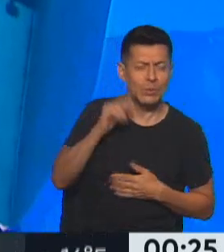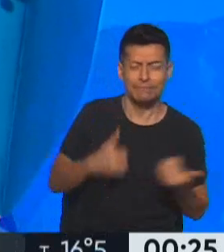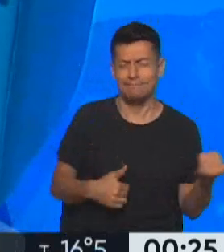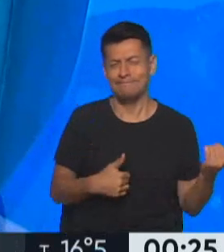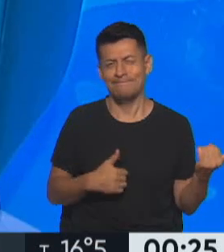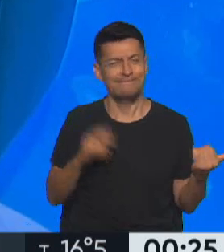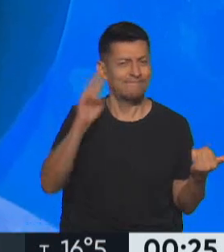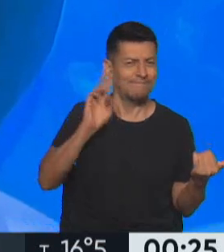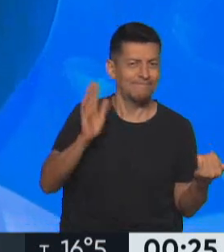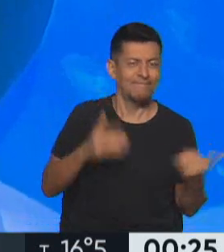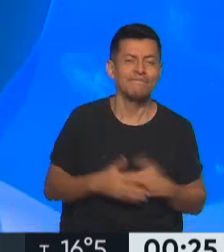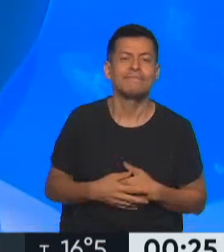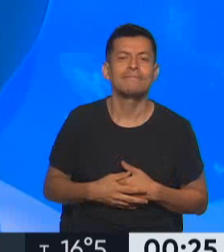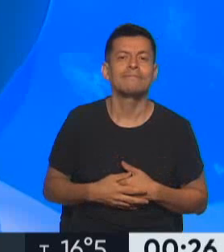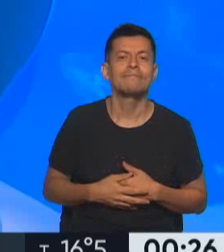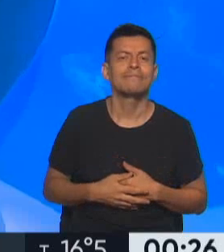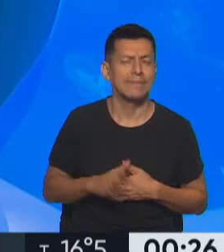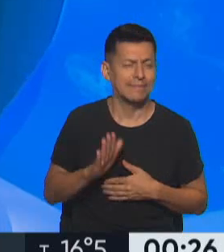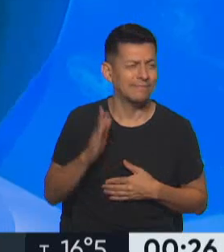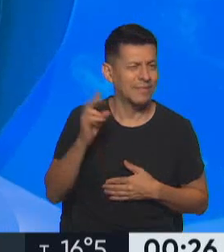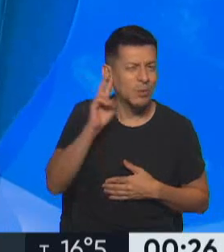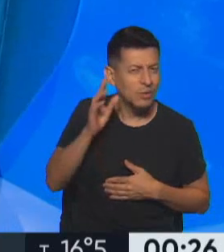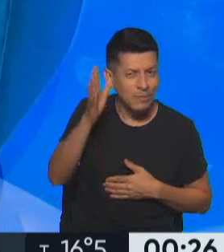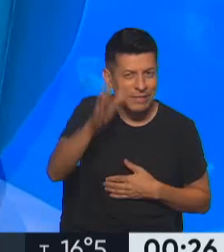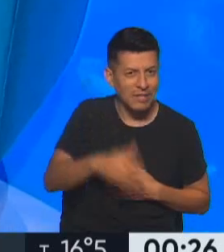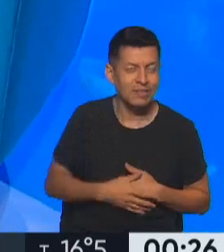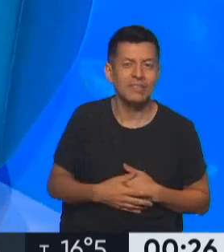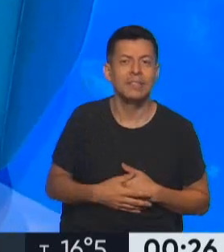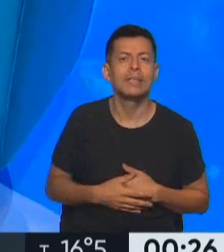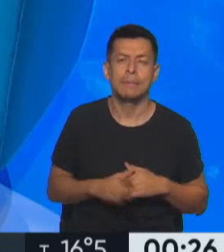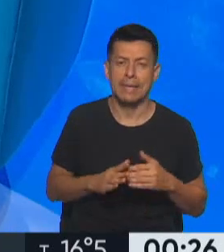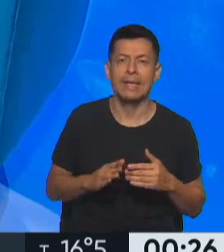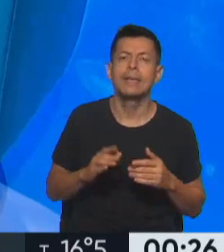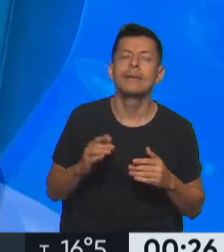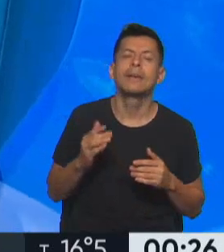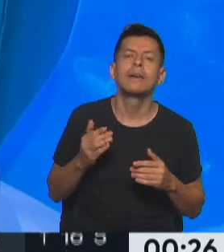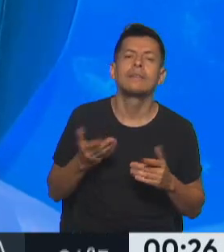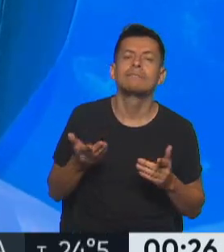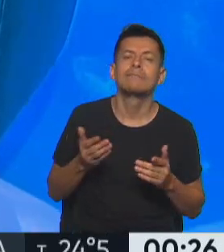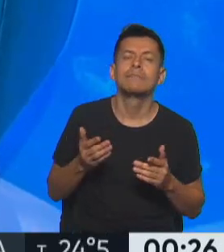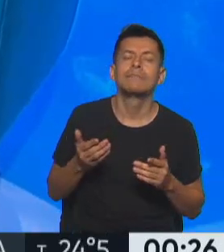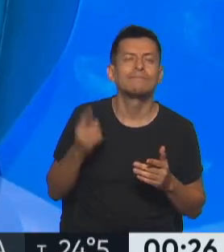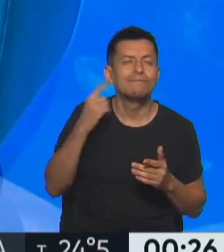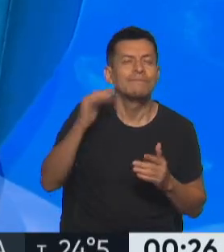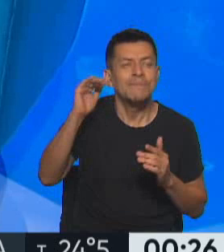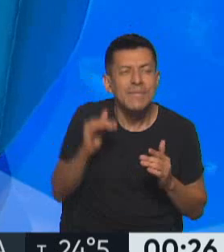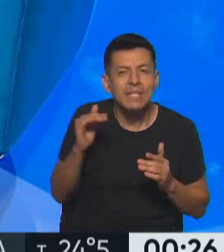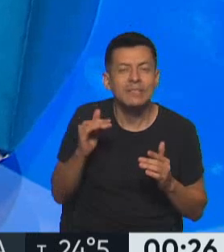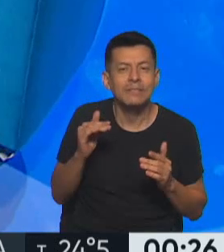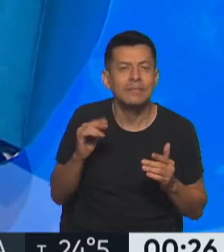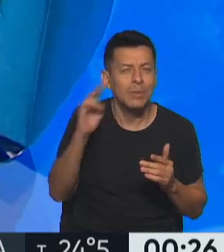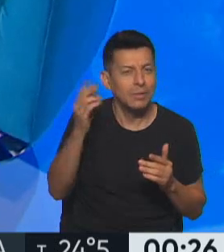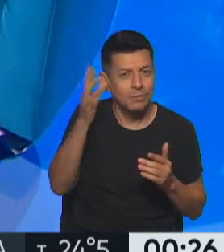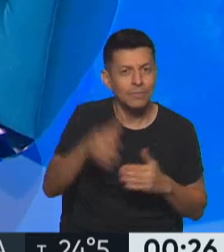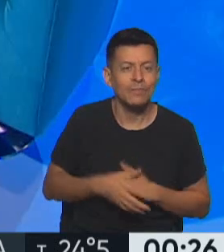acople. ¿Qué vamos a escuchar, Diego? Pará. Dos acoples tenemos. Sí. Vamos de a bajarlo un poquito. Que ni los perros lo escuchan.